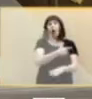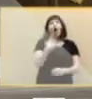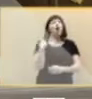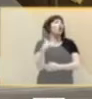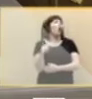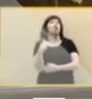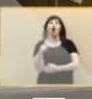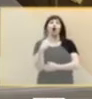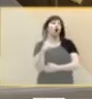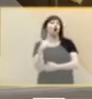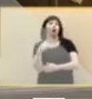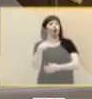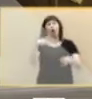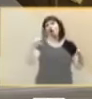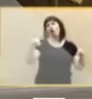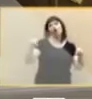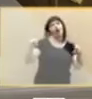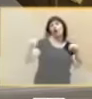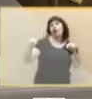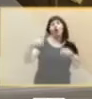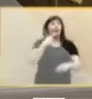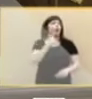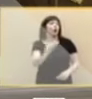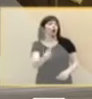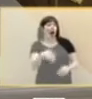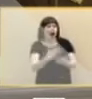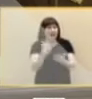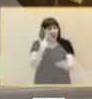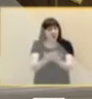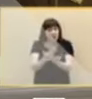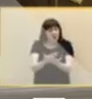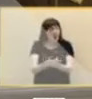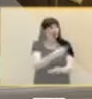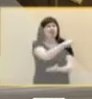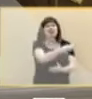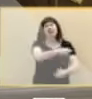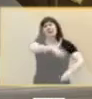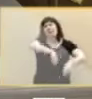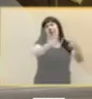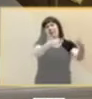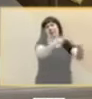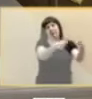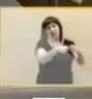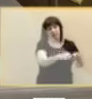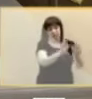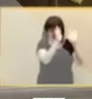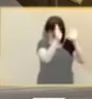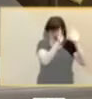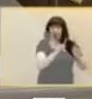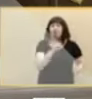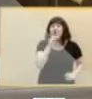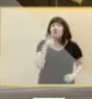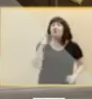la exigencia ética, que después de esta sentencia sería absolutamente intolerable que la oposición se quedara cruzada de